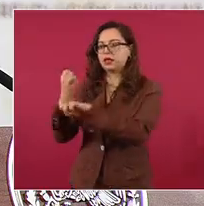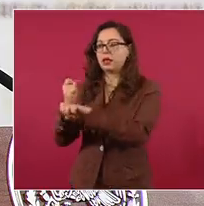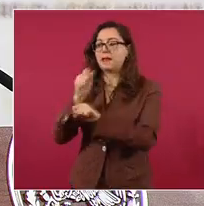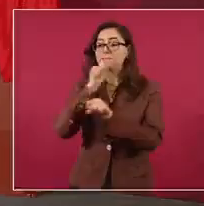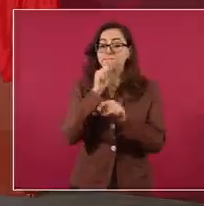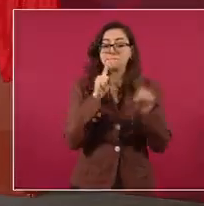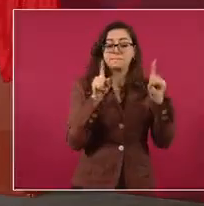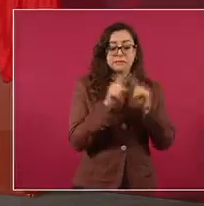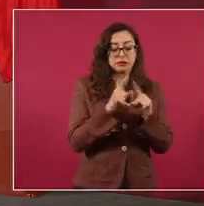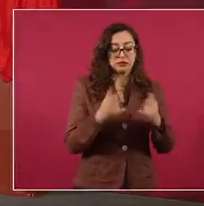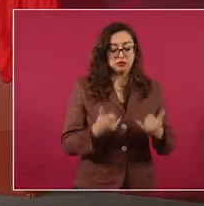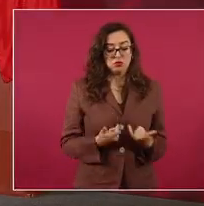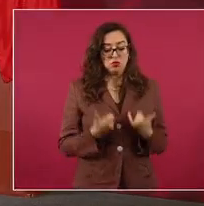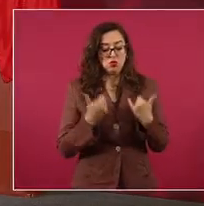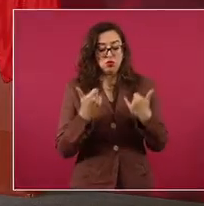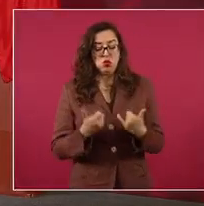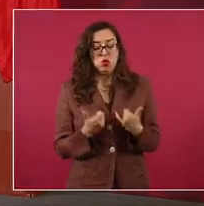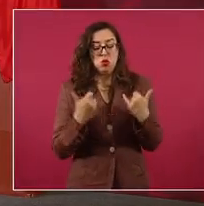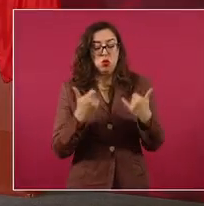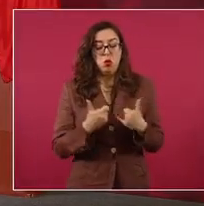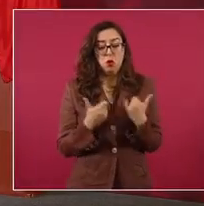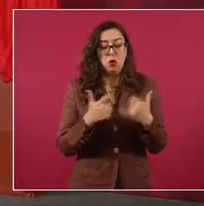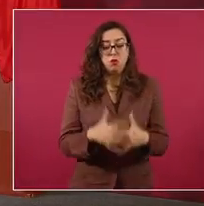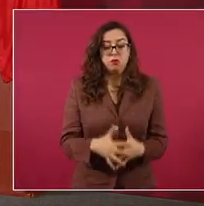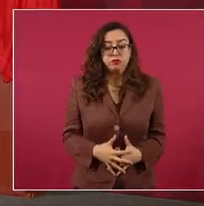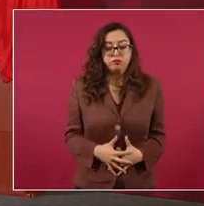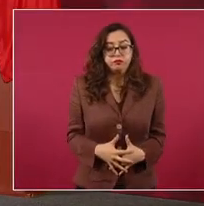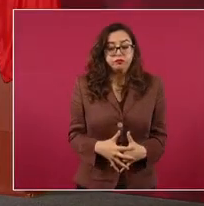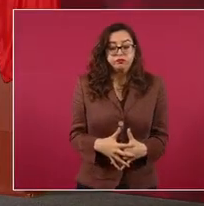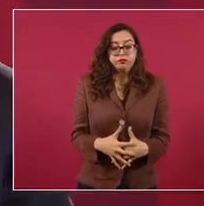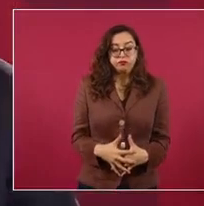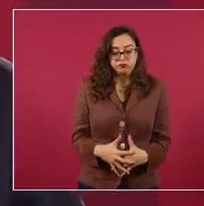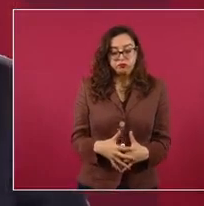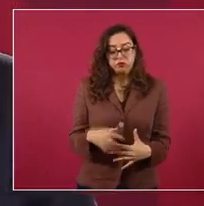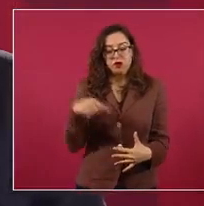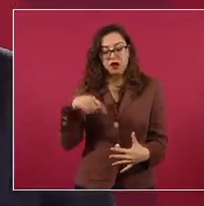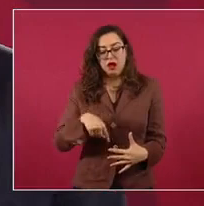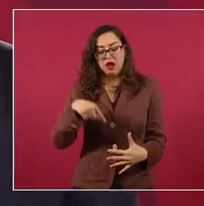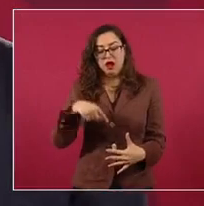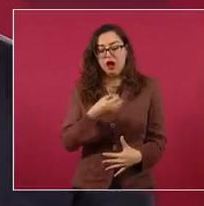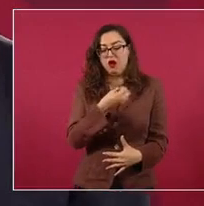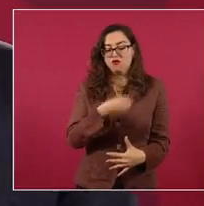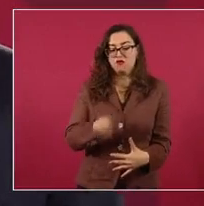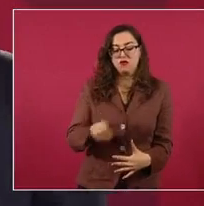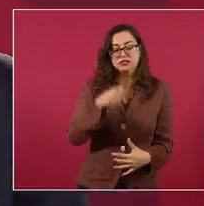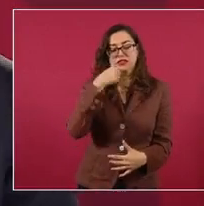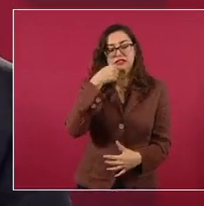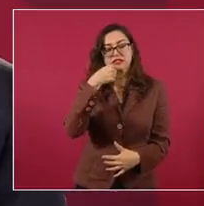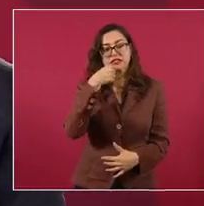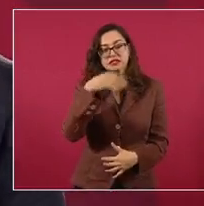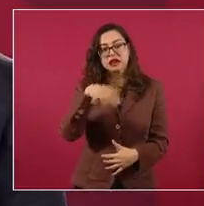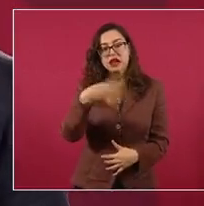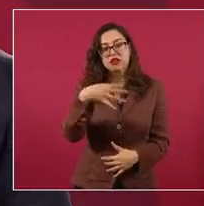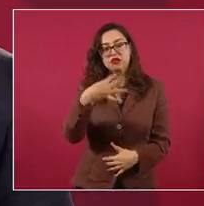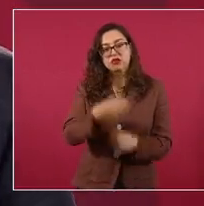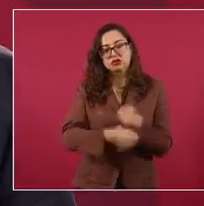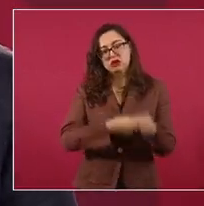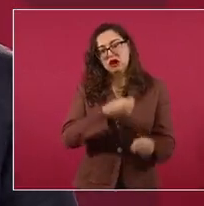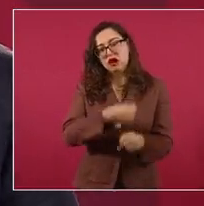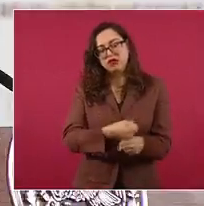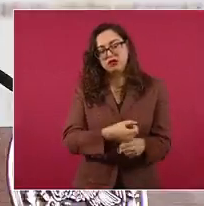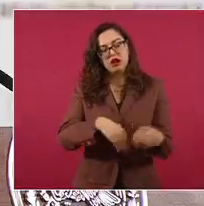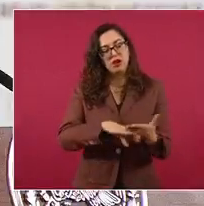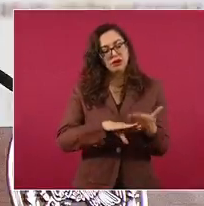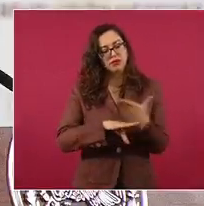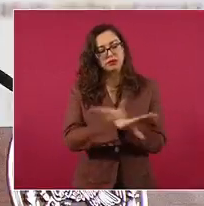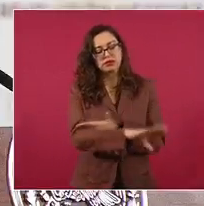fecundidad adolescente y erradicar el matrimonio y la maternidad de las niñas menores de 14 años. Los